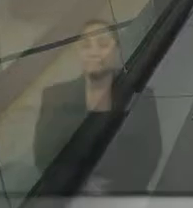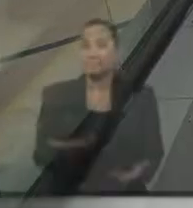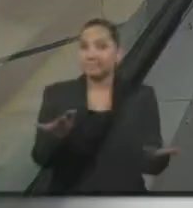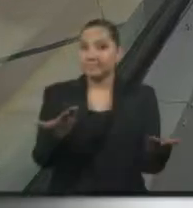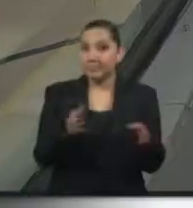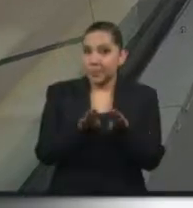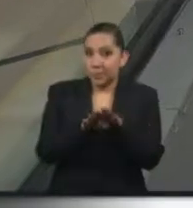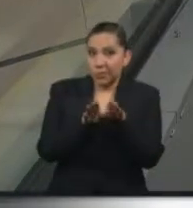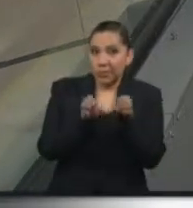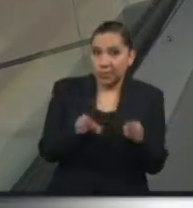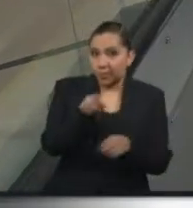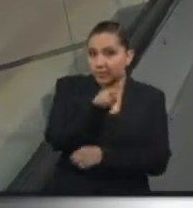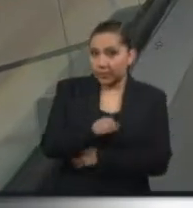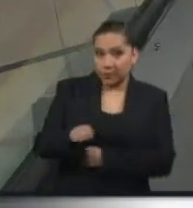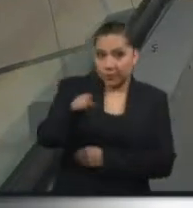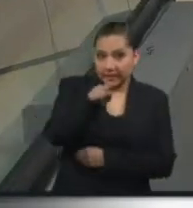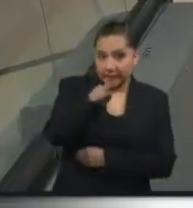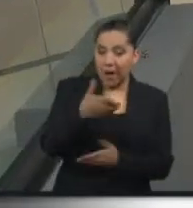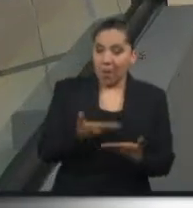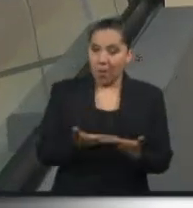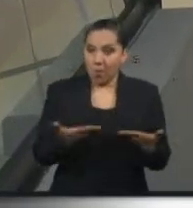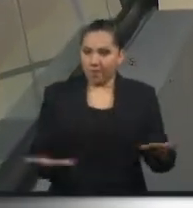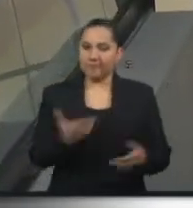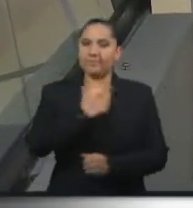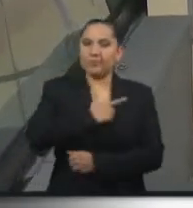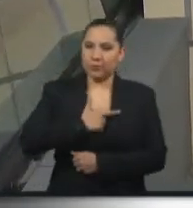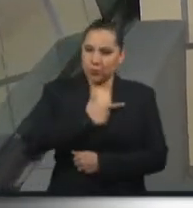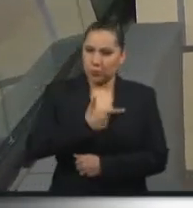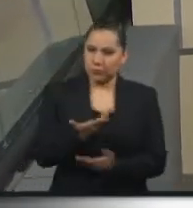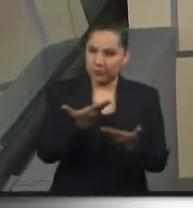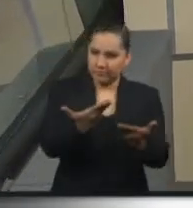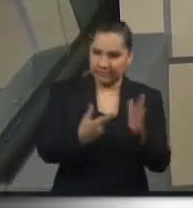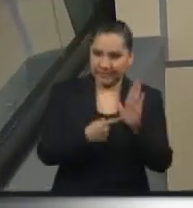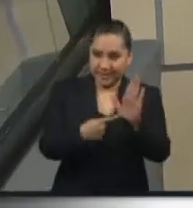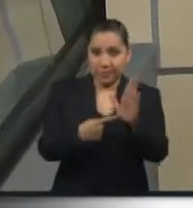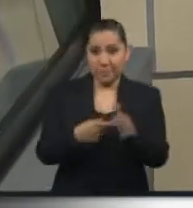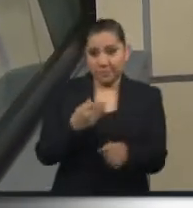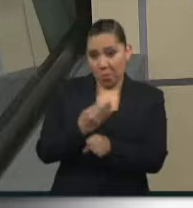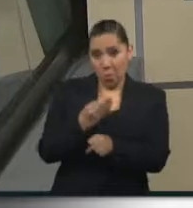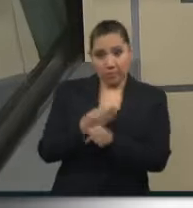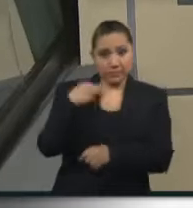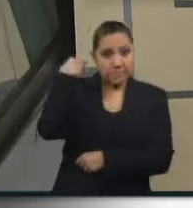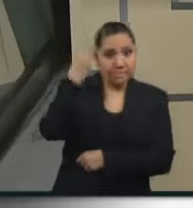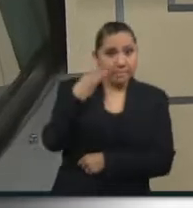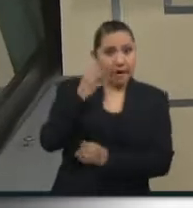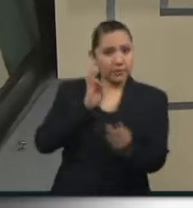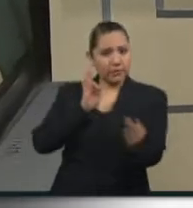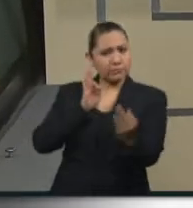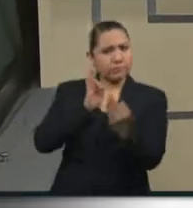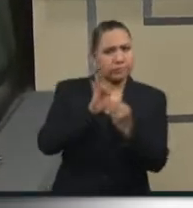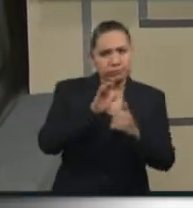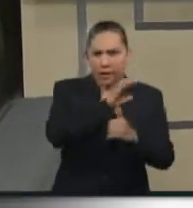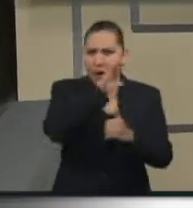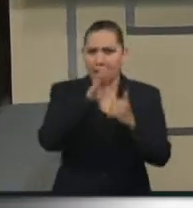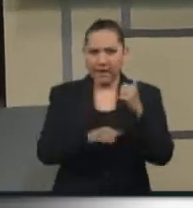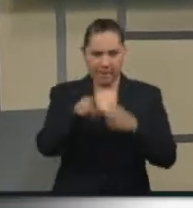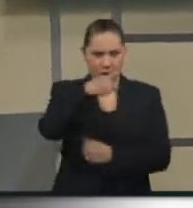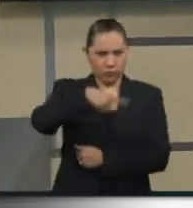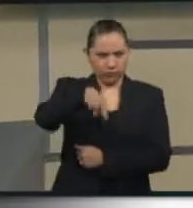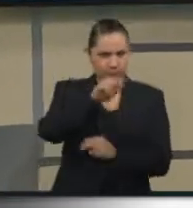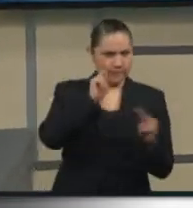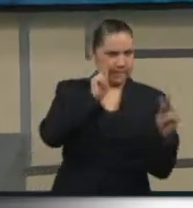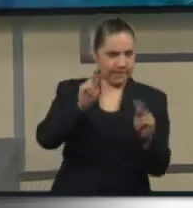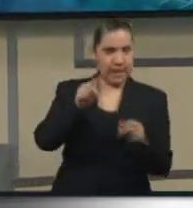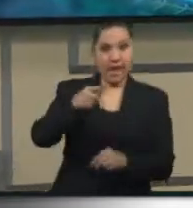¿Cómo está? Es un gusto de verdad saludarle. Ya a punto de concluir marzo y usted se pudo dar cuenta, durante todo este mes mis compañeras se han estado